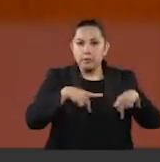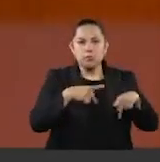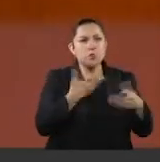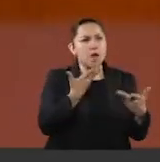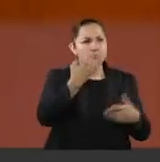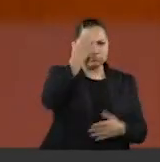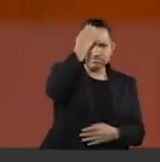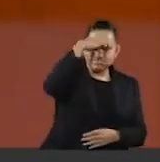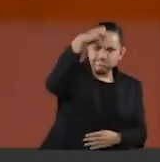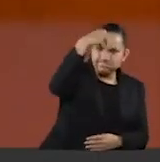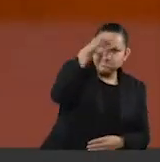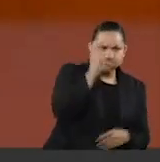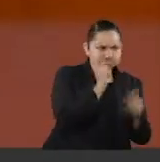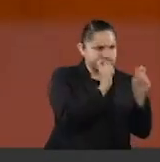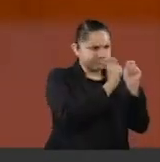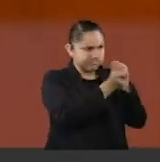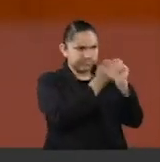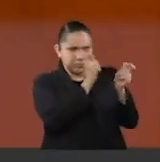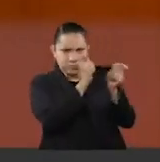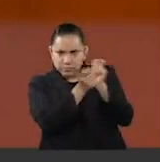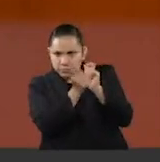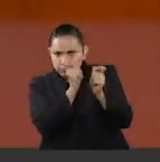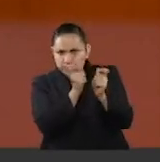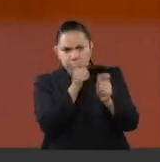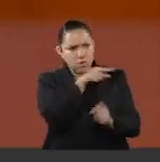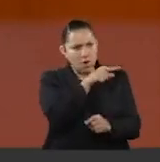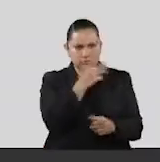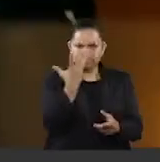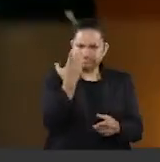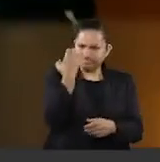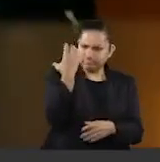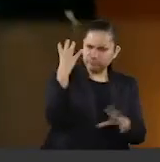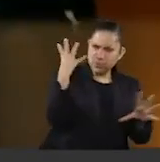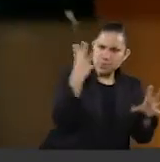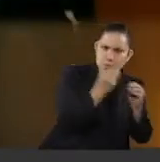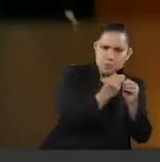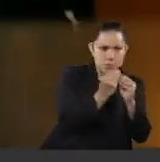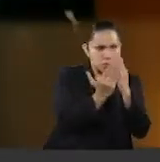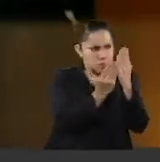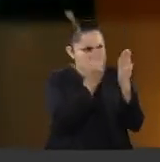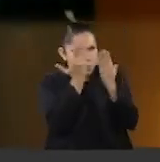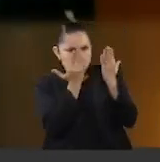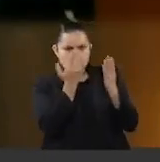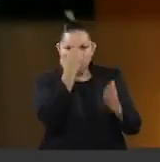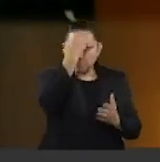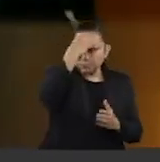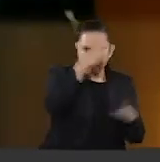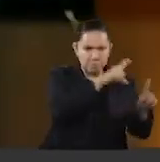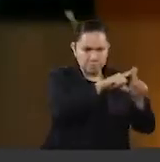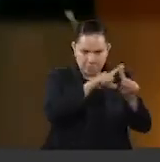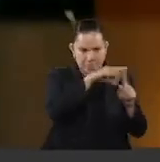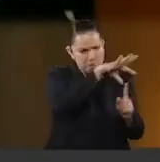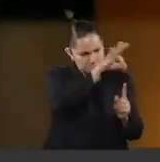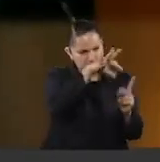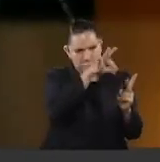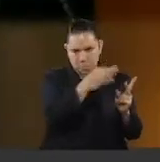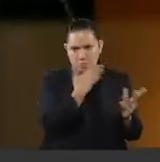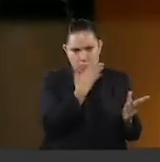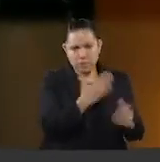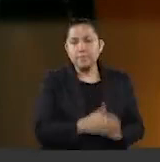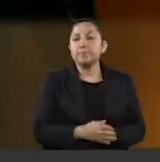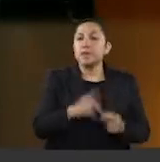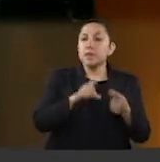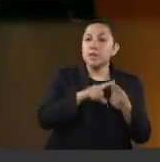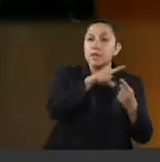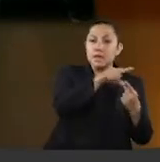experimentados, conocedores, ilustrados. Con estos nombramientos, el de Carmen Moreno y el de